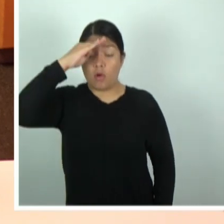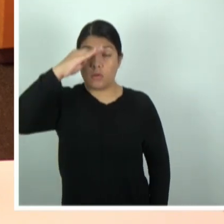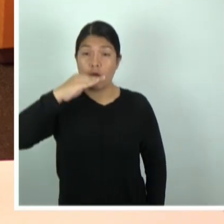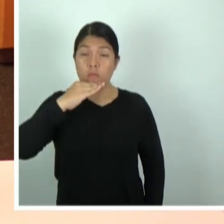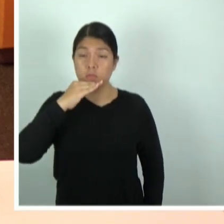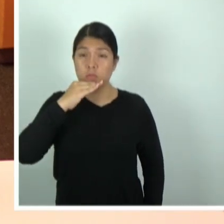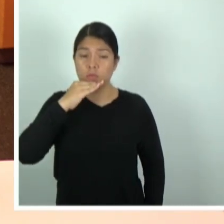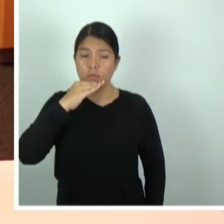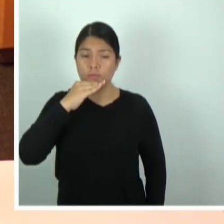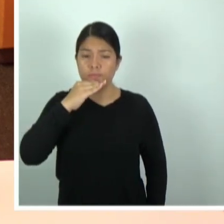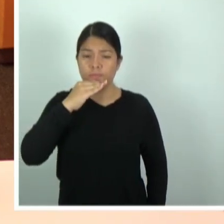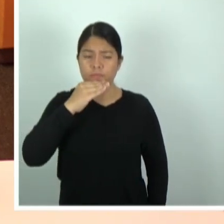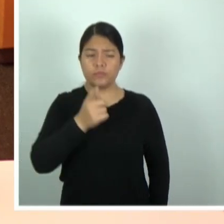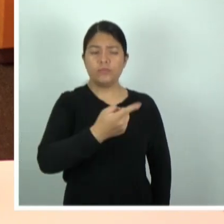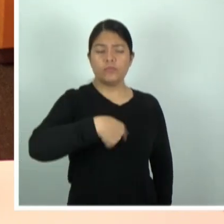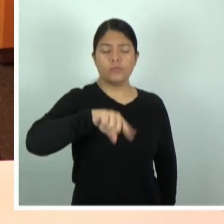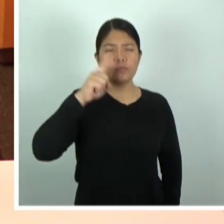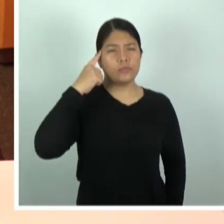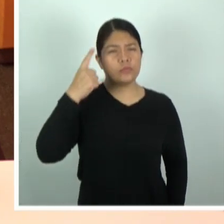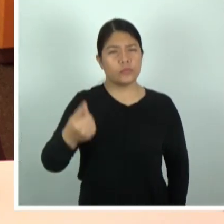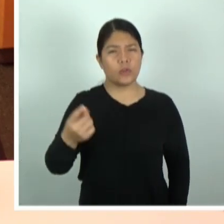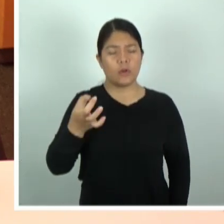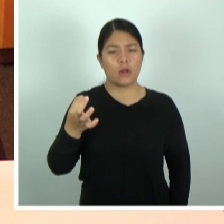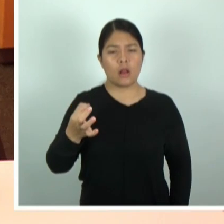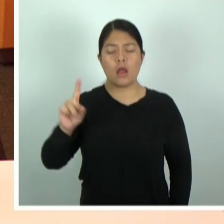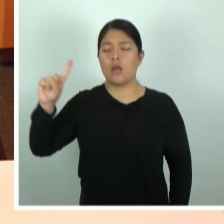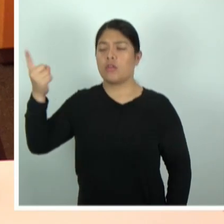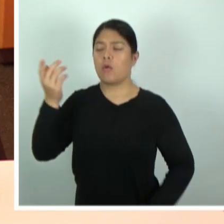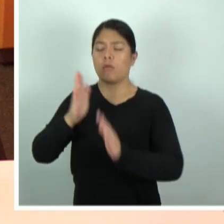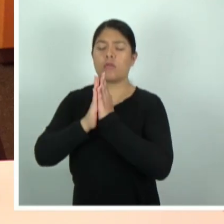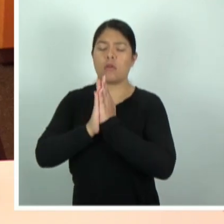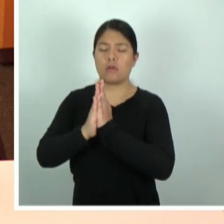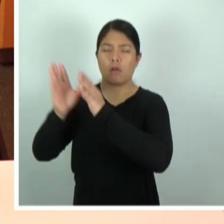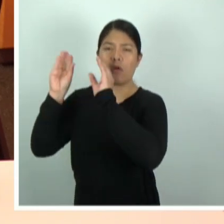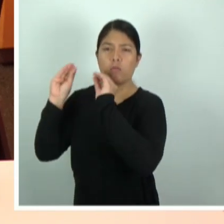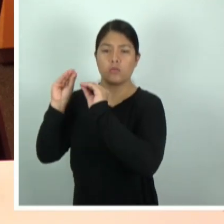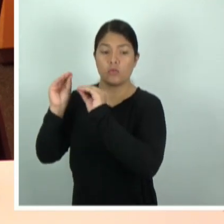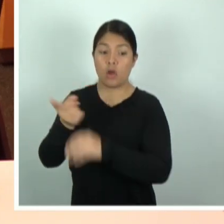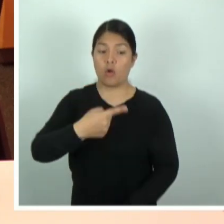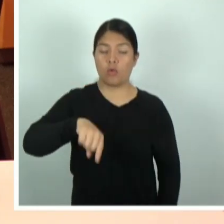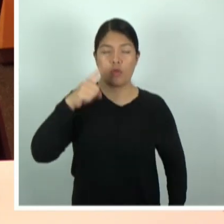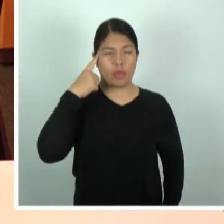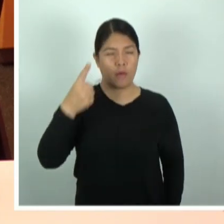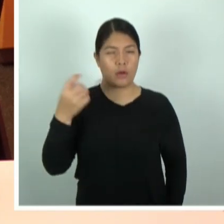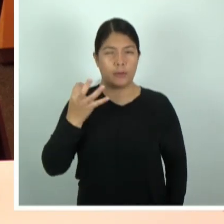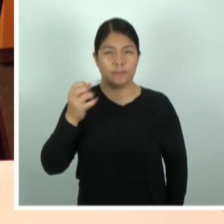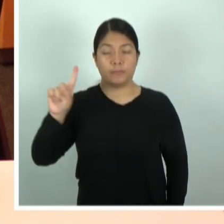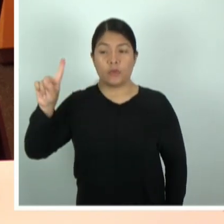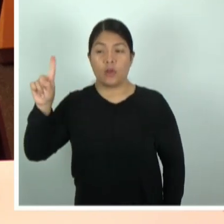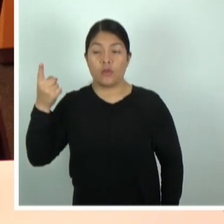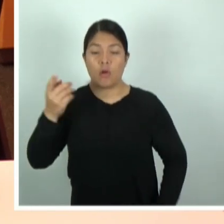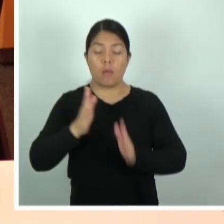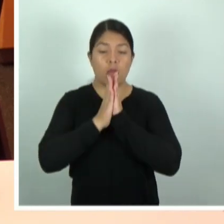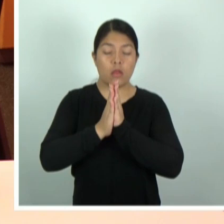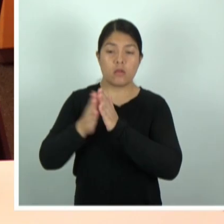Y tenemos que saber algo de la santidad de Dios. La santidad de Dios el Padre no es algo que